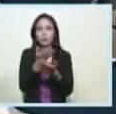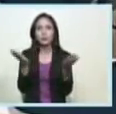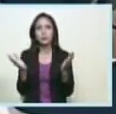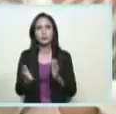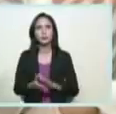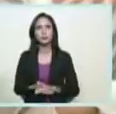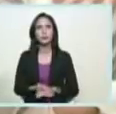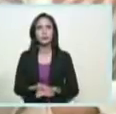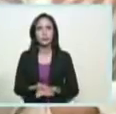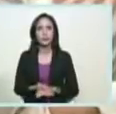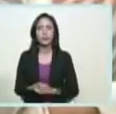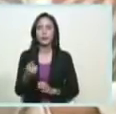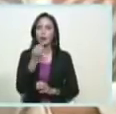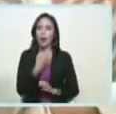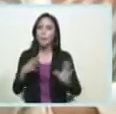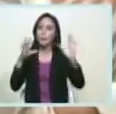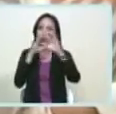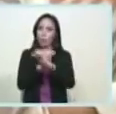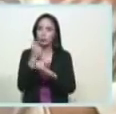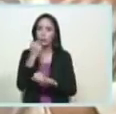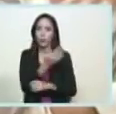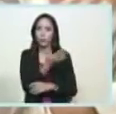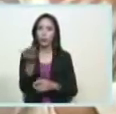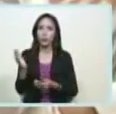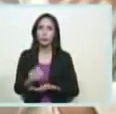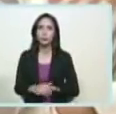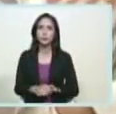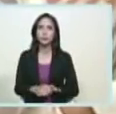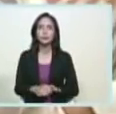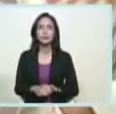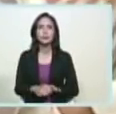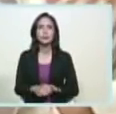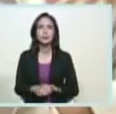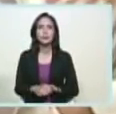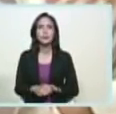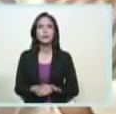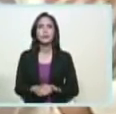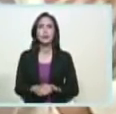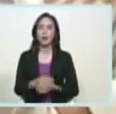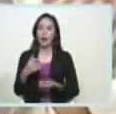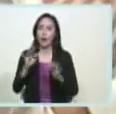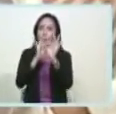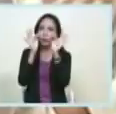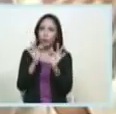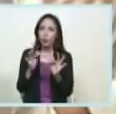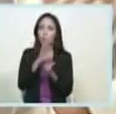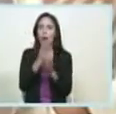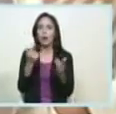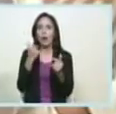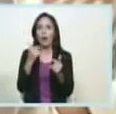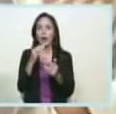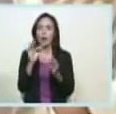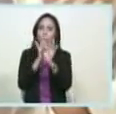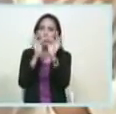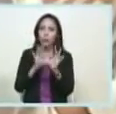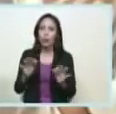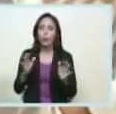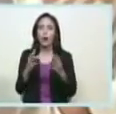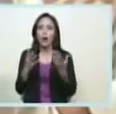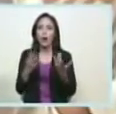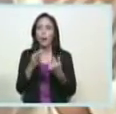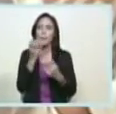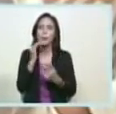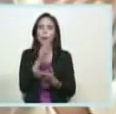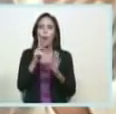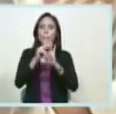favor buenas noches presidente en efecto este decreto que nos va a permitir junto a todas las medidas del